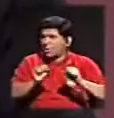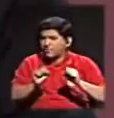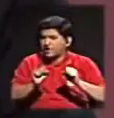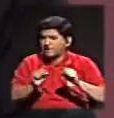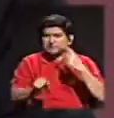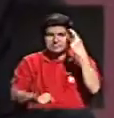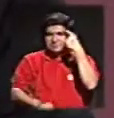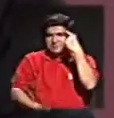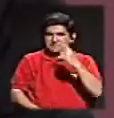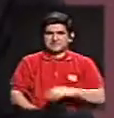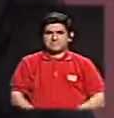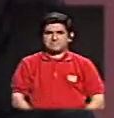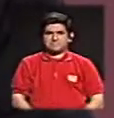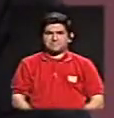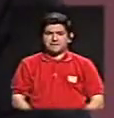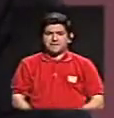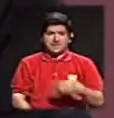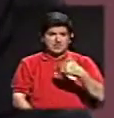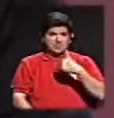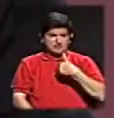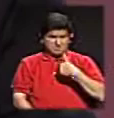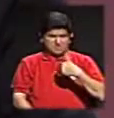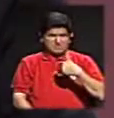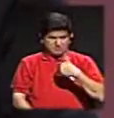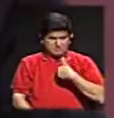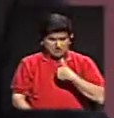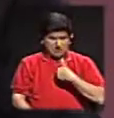contando con que existe una